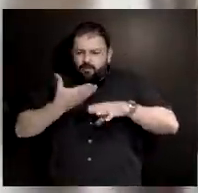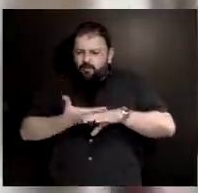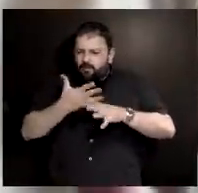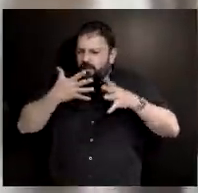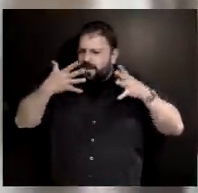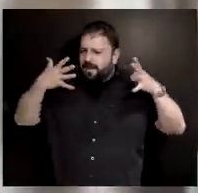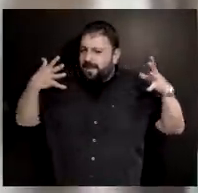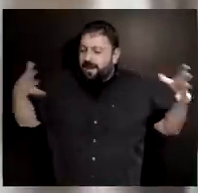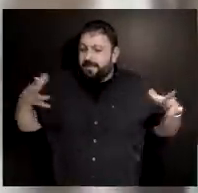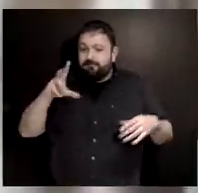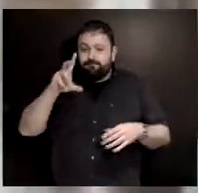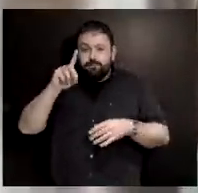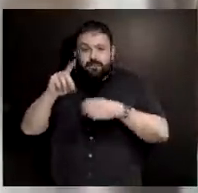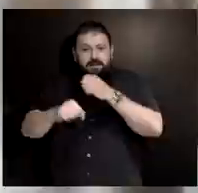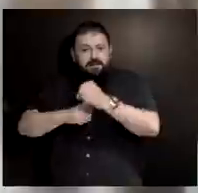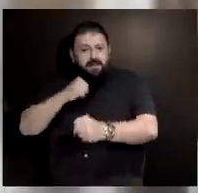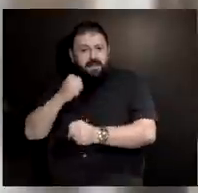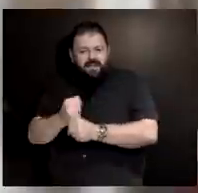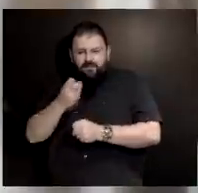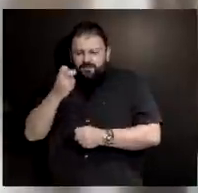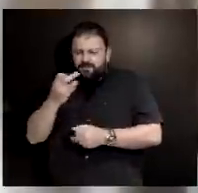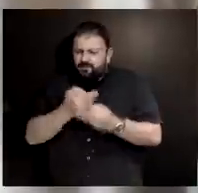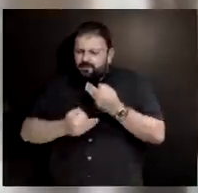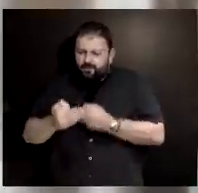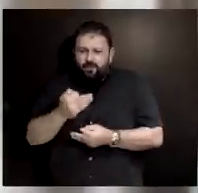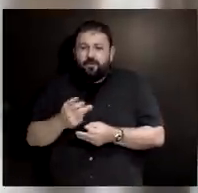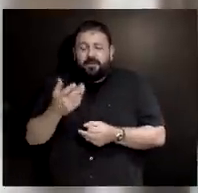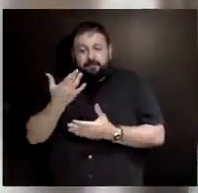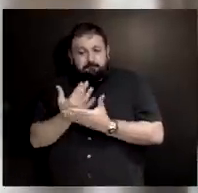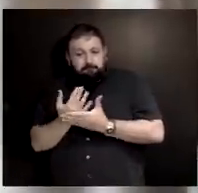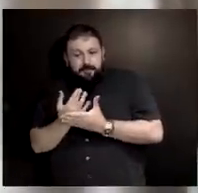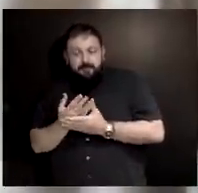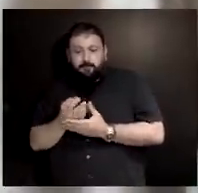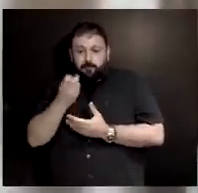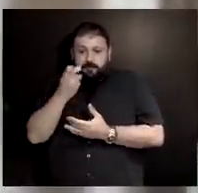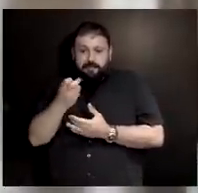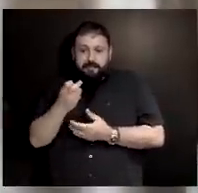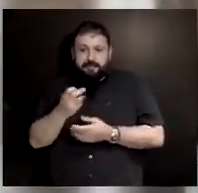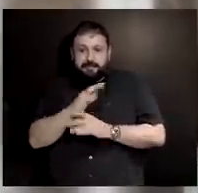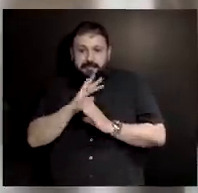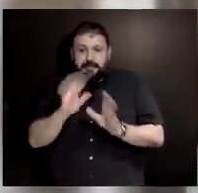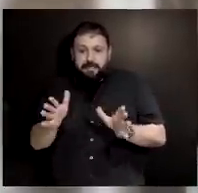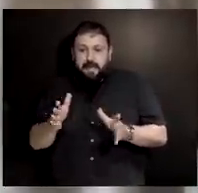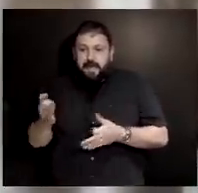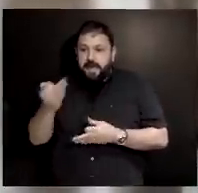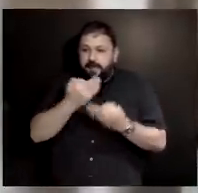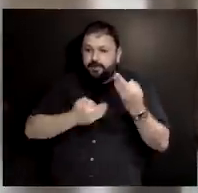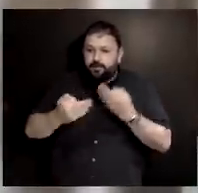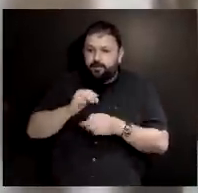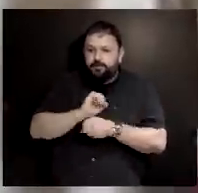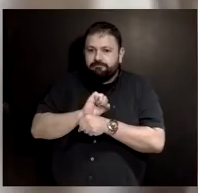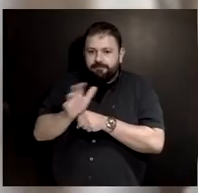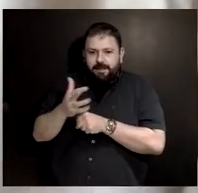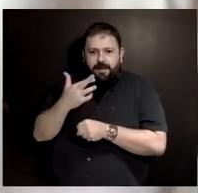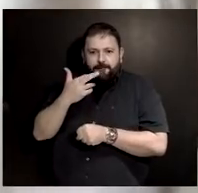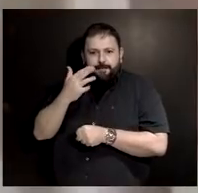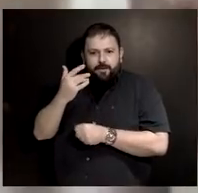en grande, en gigante, y esperemos que para entonces ya la condición de la pandemia haya